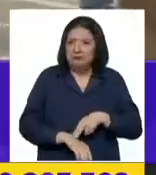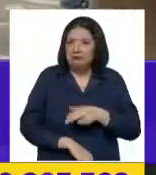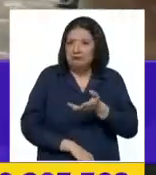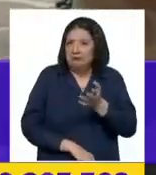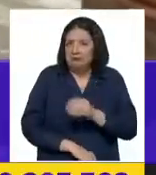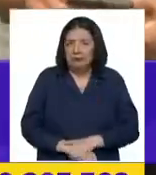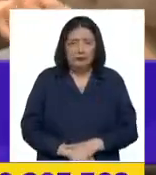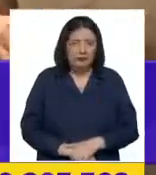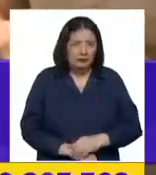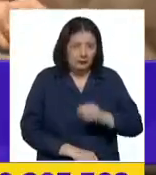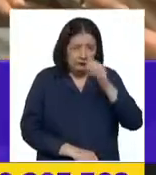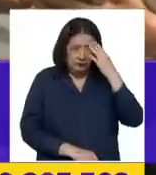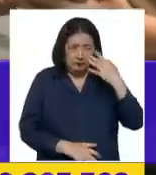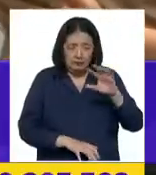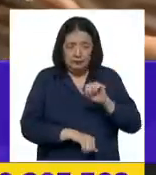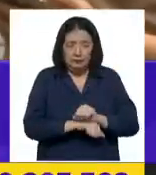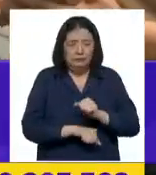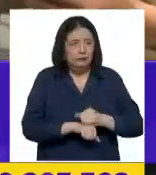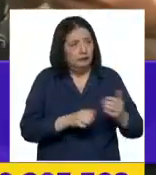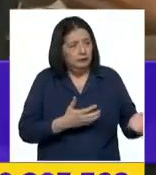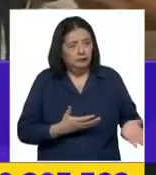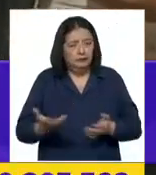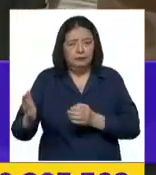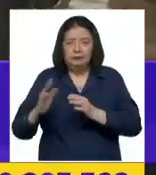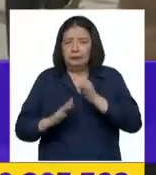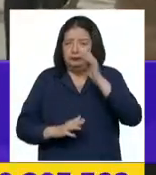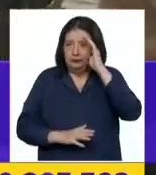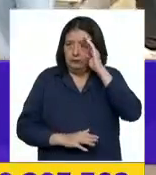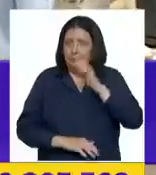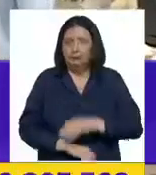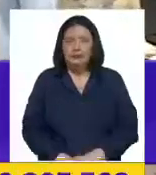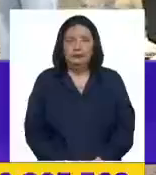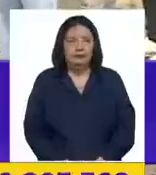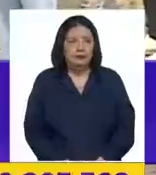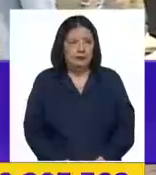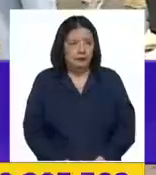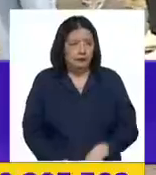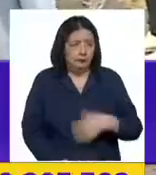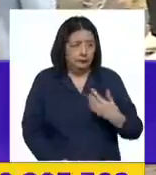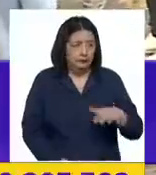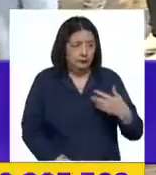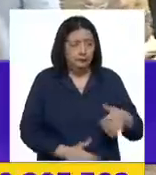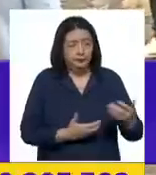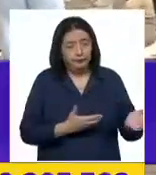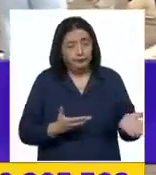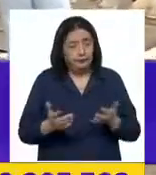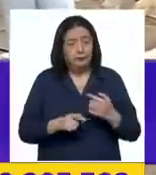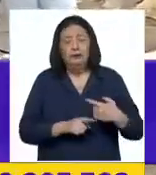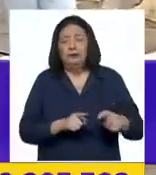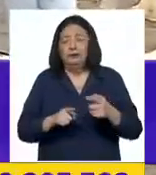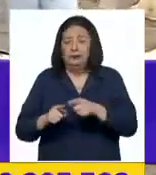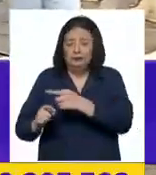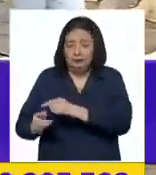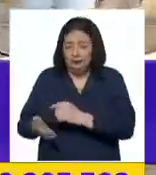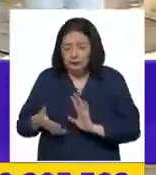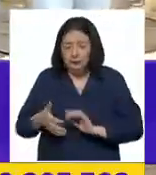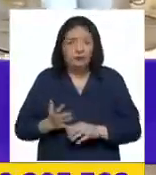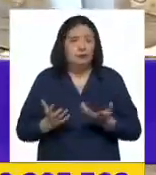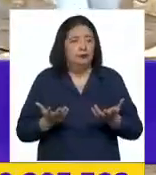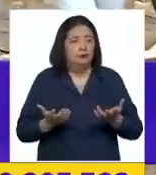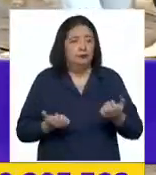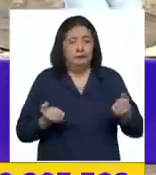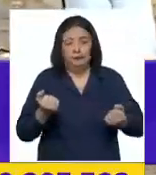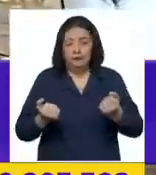pasado. La policía lo detuvo y lo llevó a la comisaría Barboncitos. Han sido trasladados por diferentes medios al hospital Carrión.